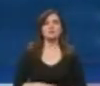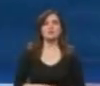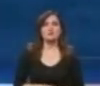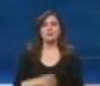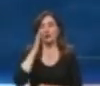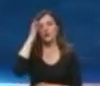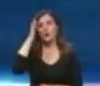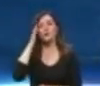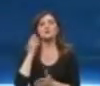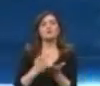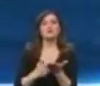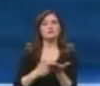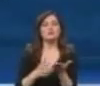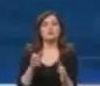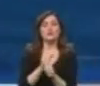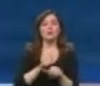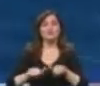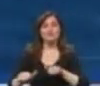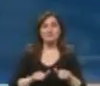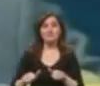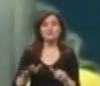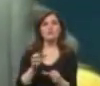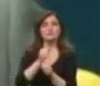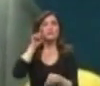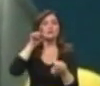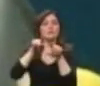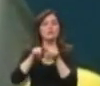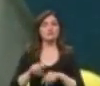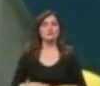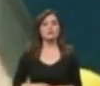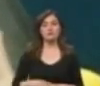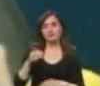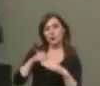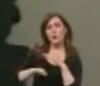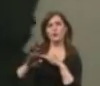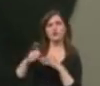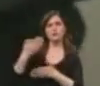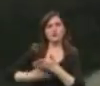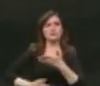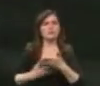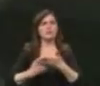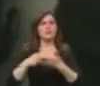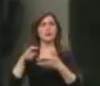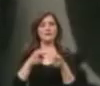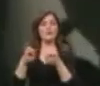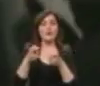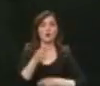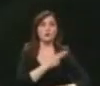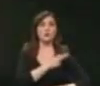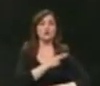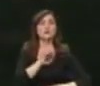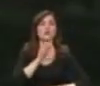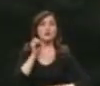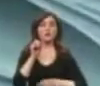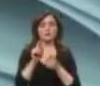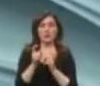nada de qué preocuparse. Voy a hacer las gestiones que quedamos. Glass también reenvía a Rivera los documentos que dirigía a la universidad para que su tío